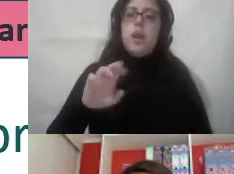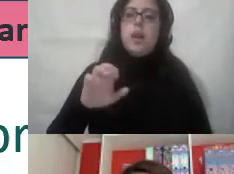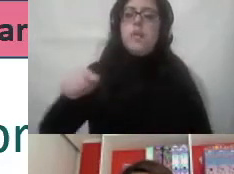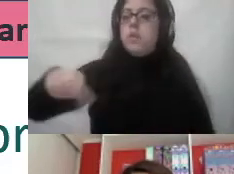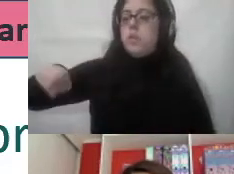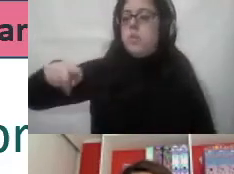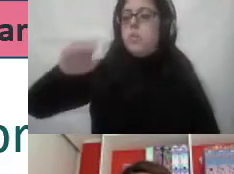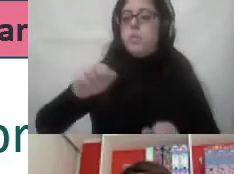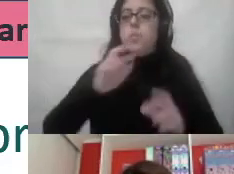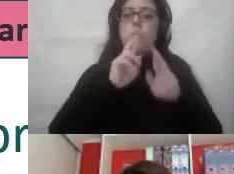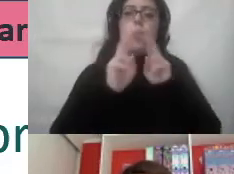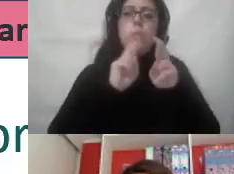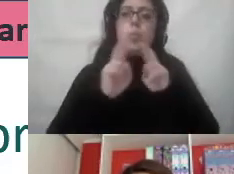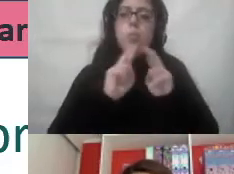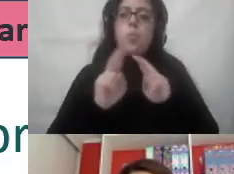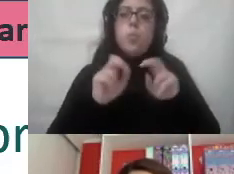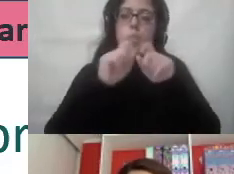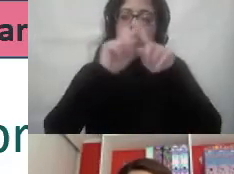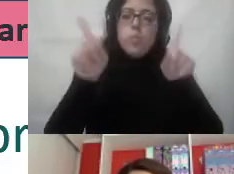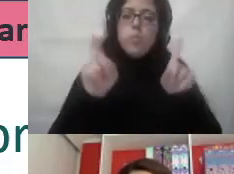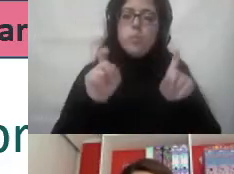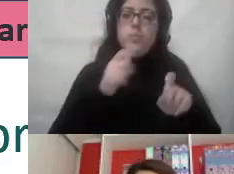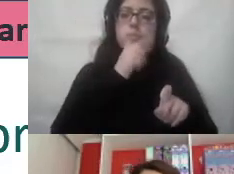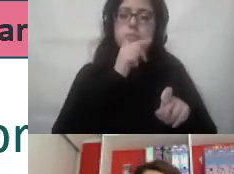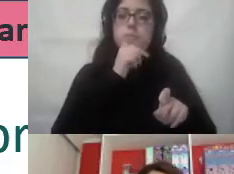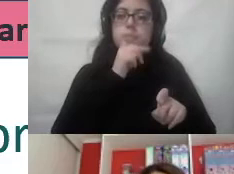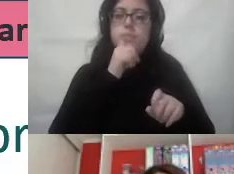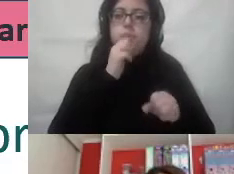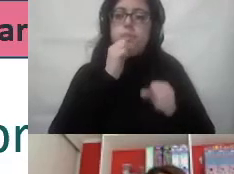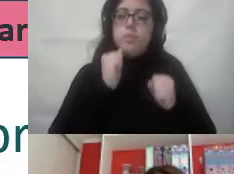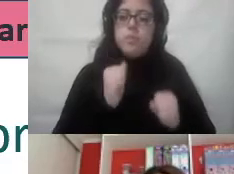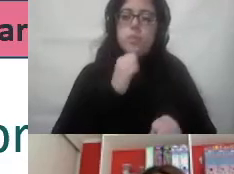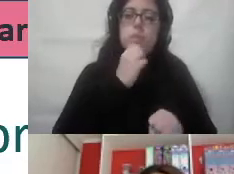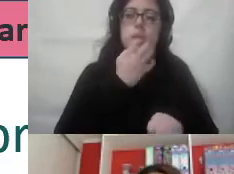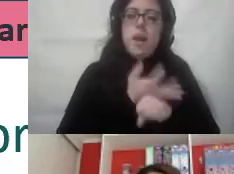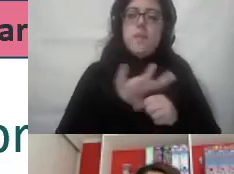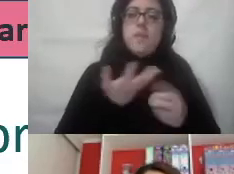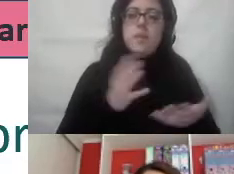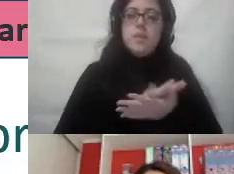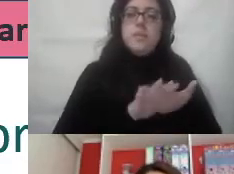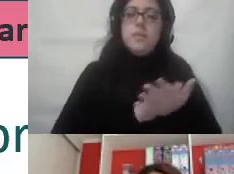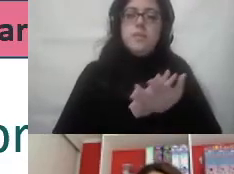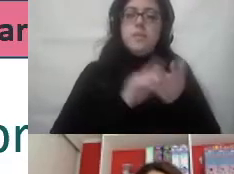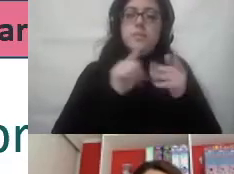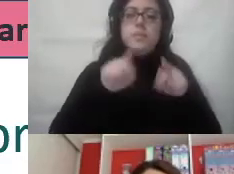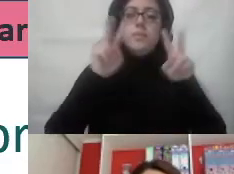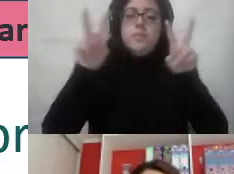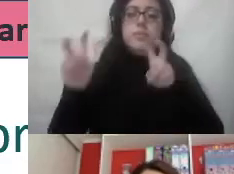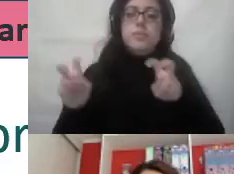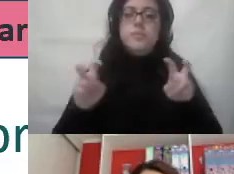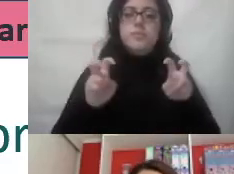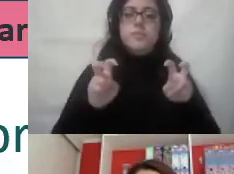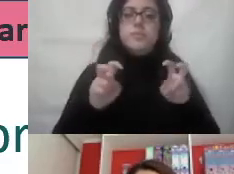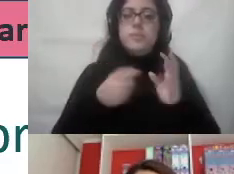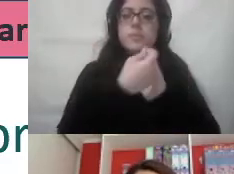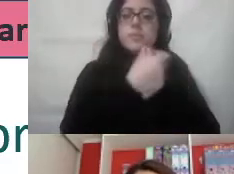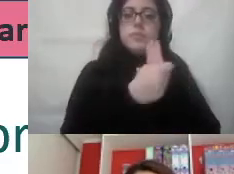pueden ir surgiendo o que puedan ir dándose en la misma clase. Este en el tema diagnóstico. Entonces nosotros nos quedamos con esta